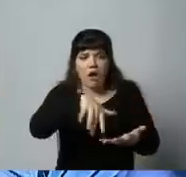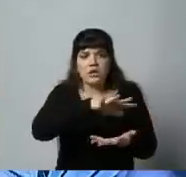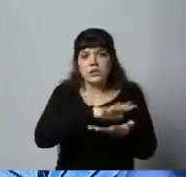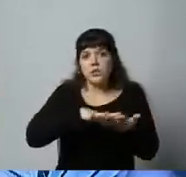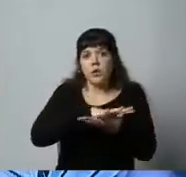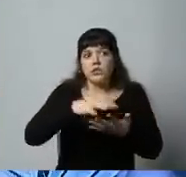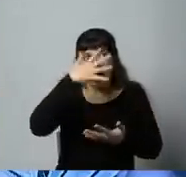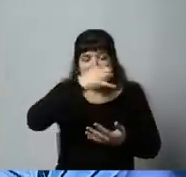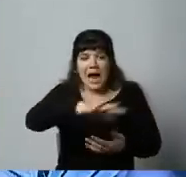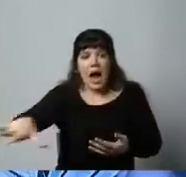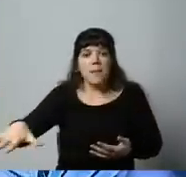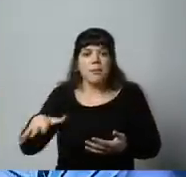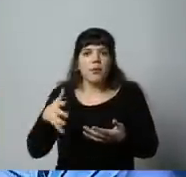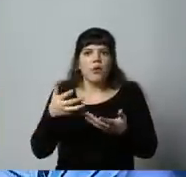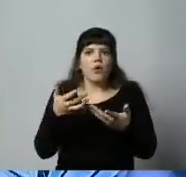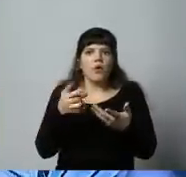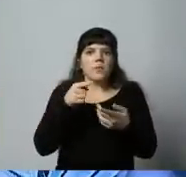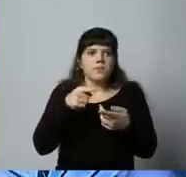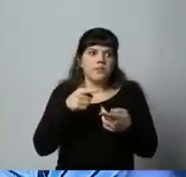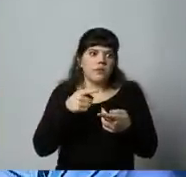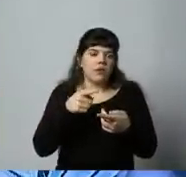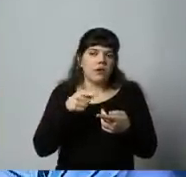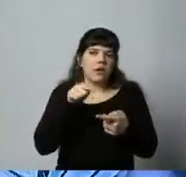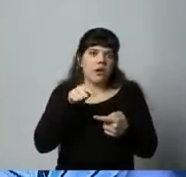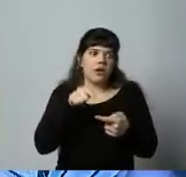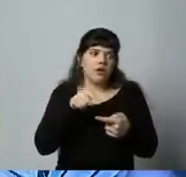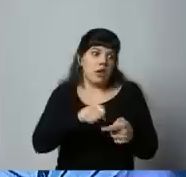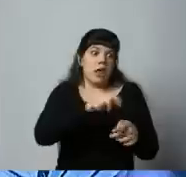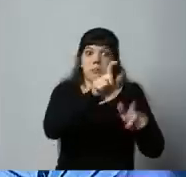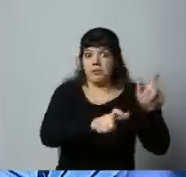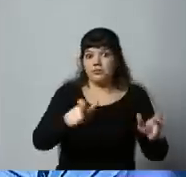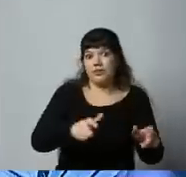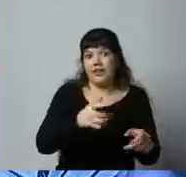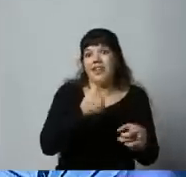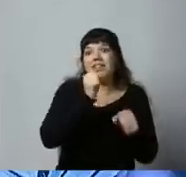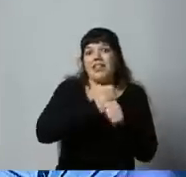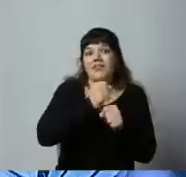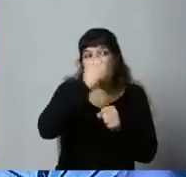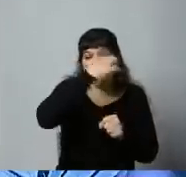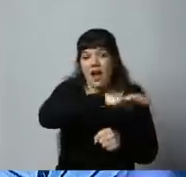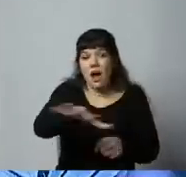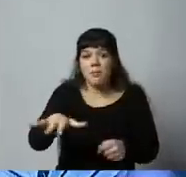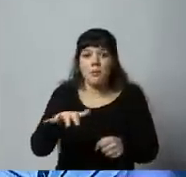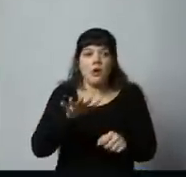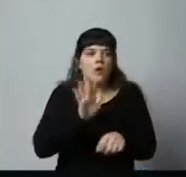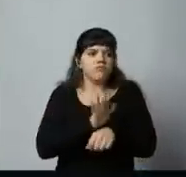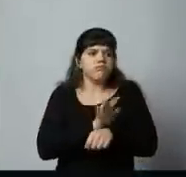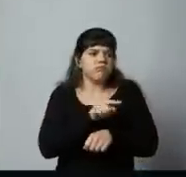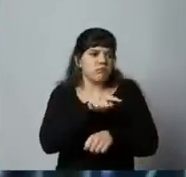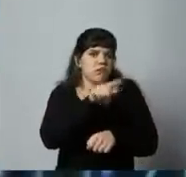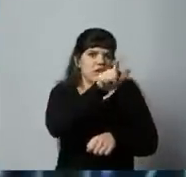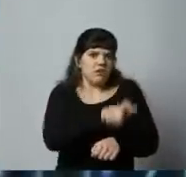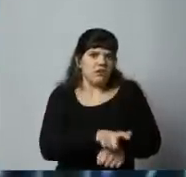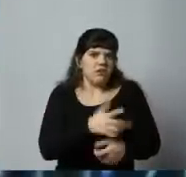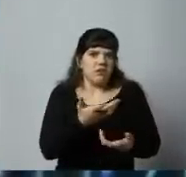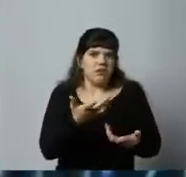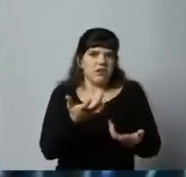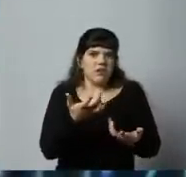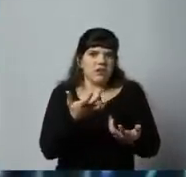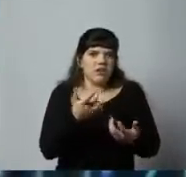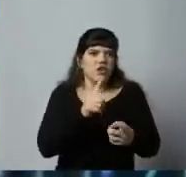Rurales en el Uruguay donde los a los peones que son los más humildes de sus trabajadores los tratan como señores feudales no